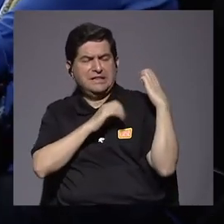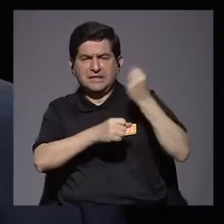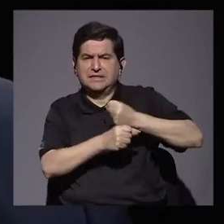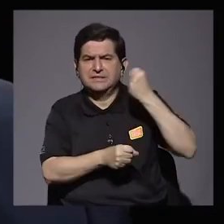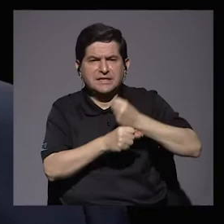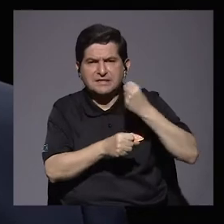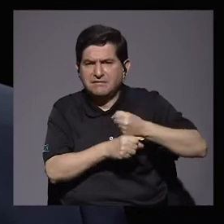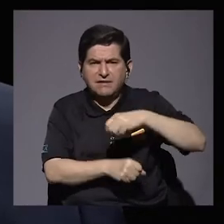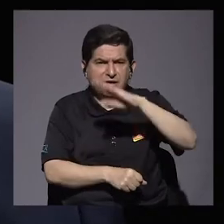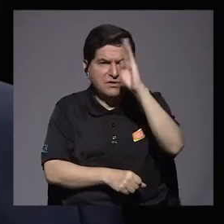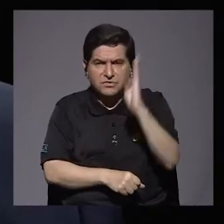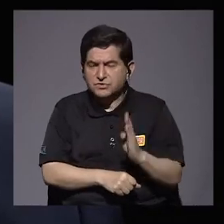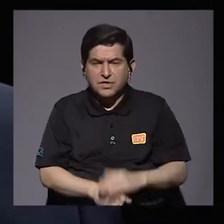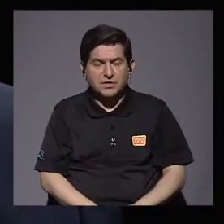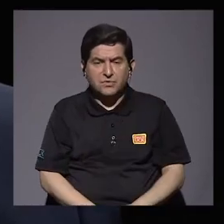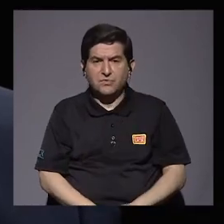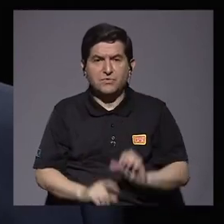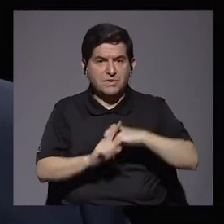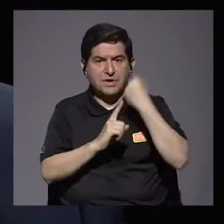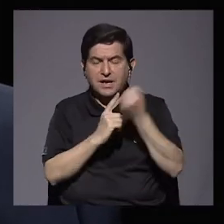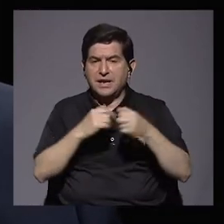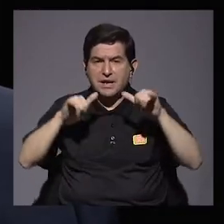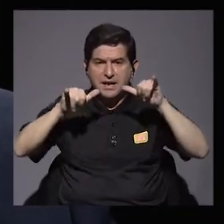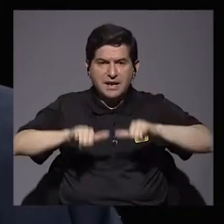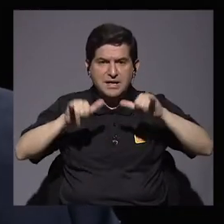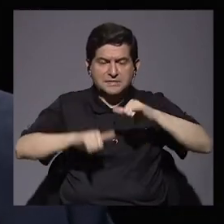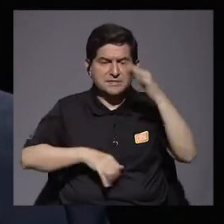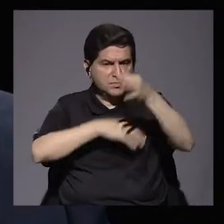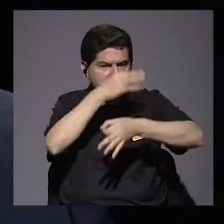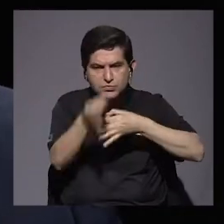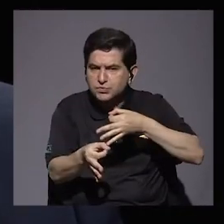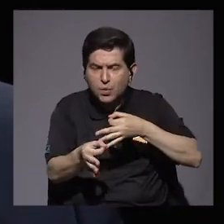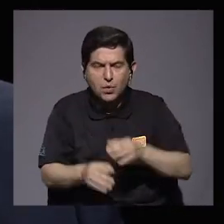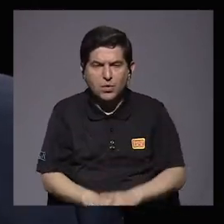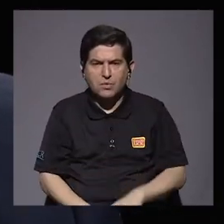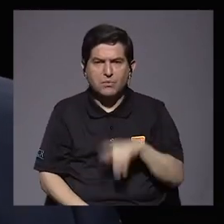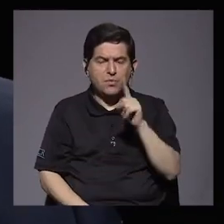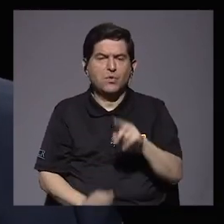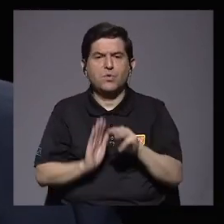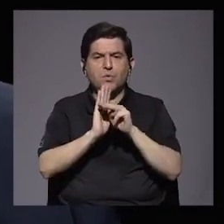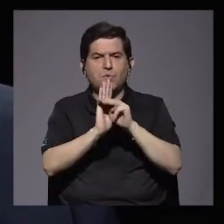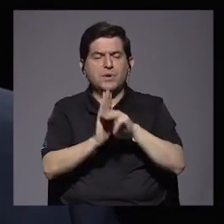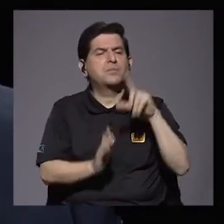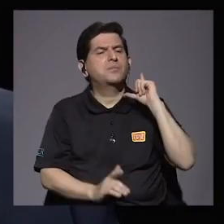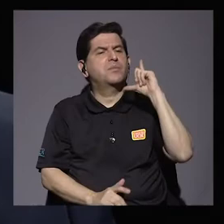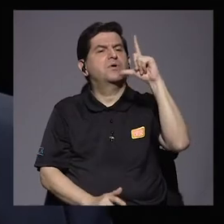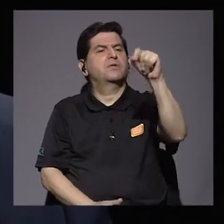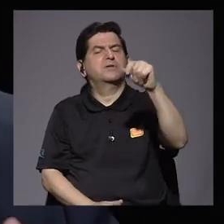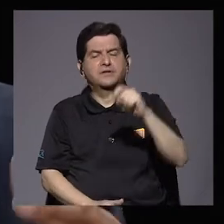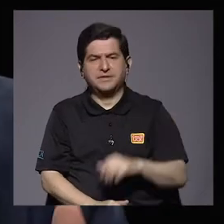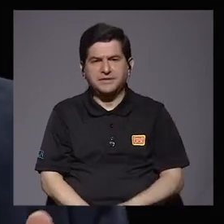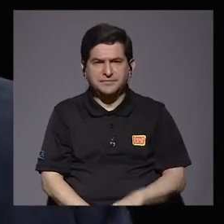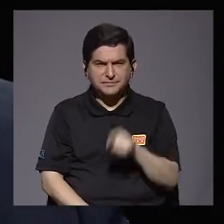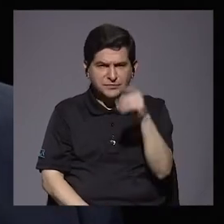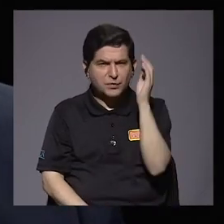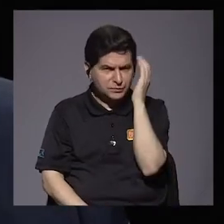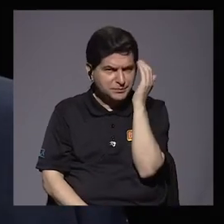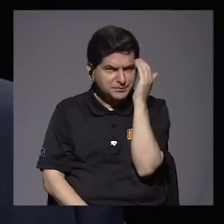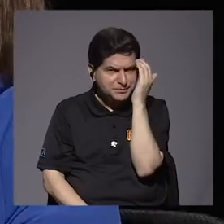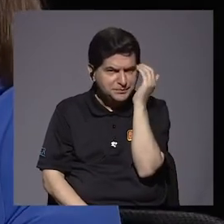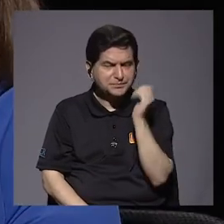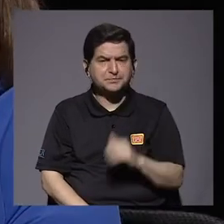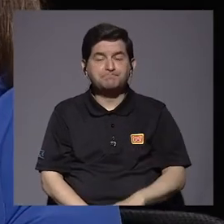jamás la presencialidad va a poder ser reemplazada por una modalidad remota. ¿Usted es consciente de